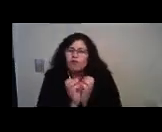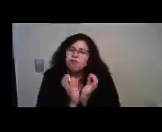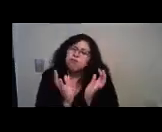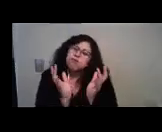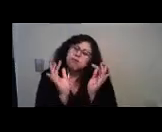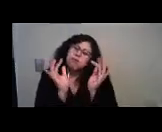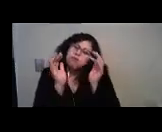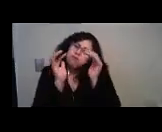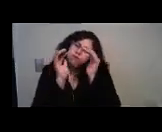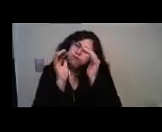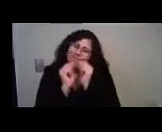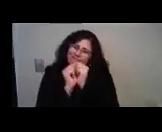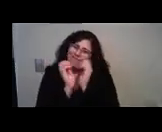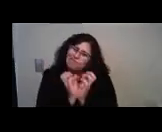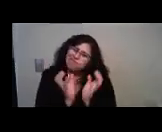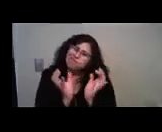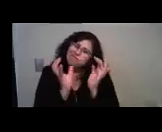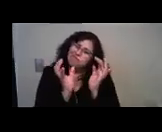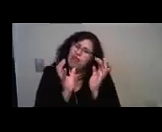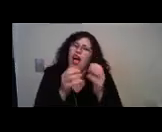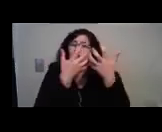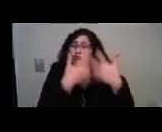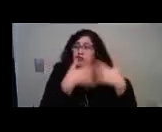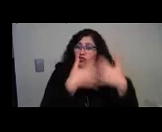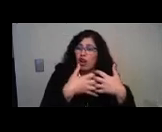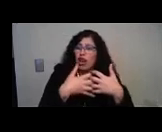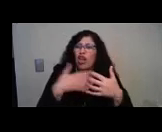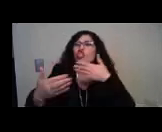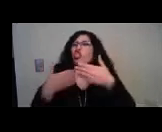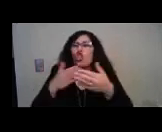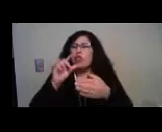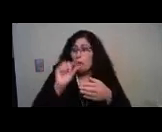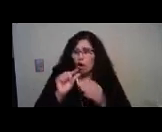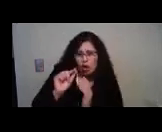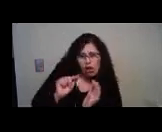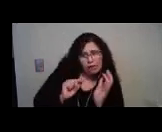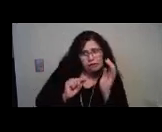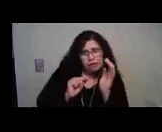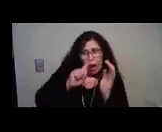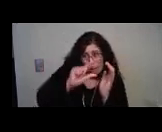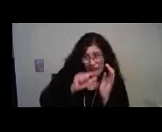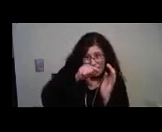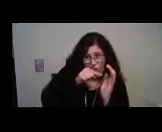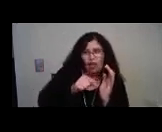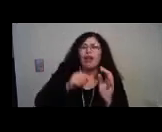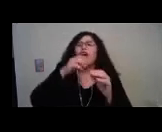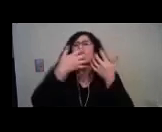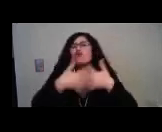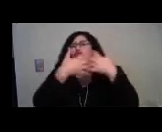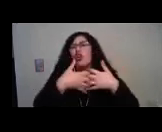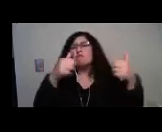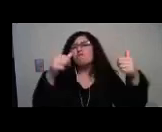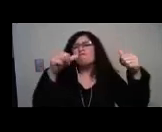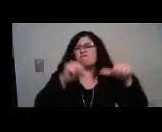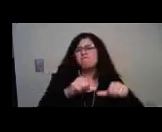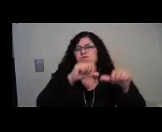las funciones cerebrales que finalmente reciben menos aportes sanguíneos, ¿ya? Y que se